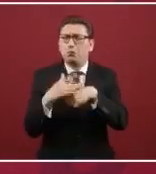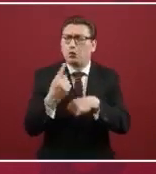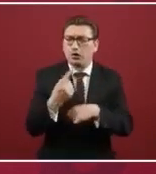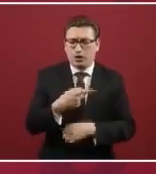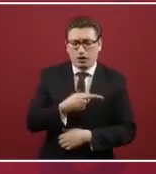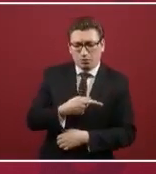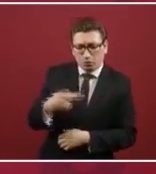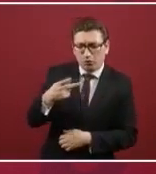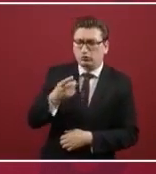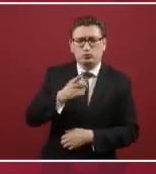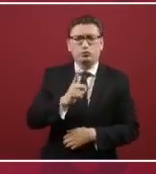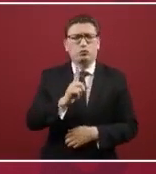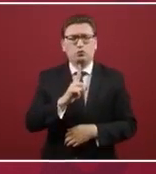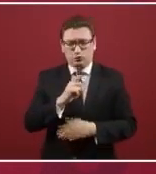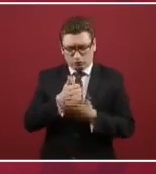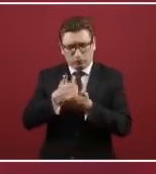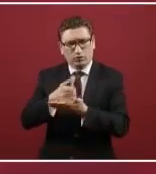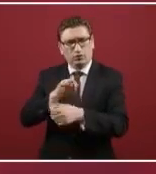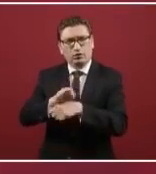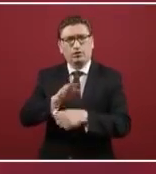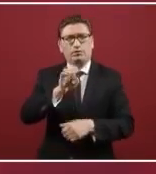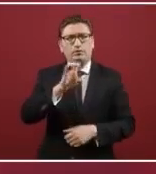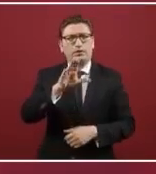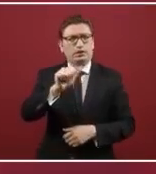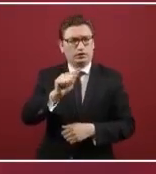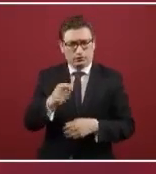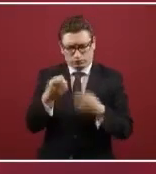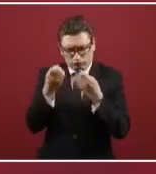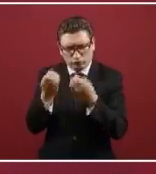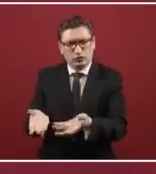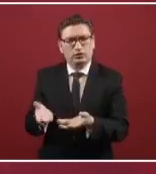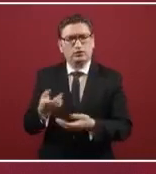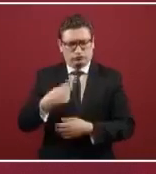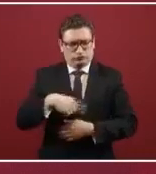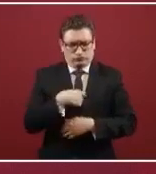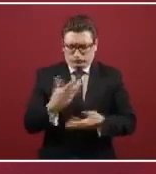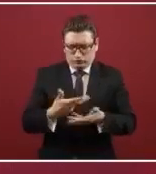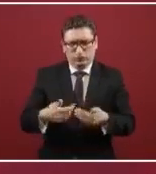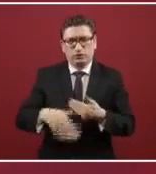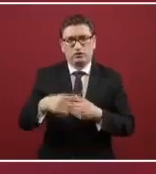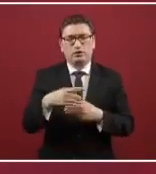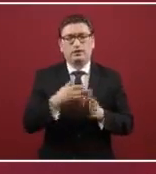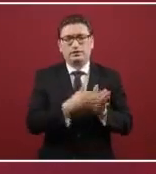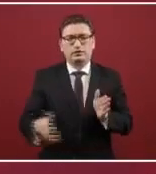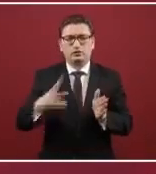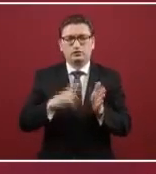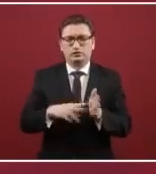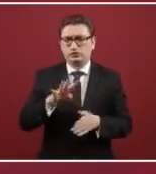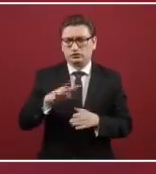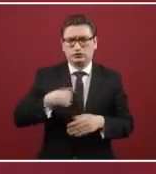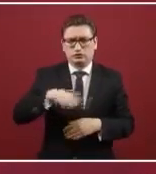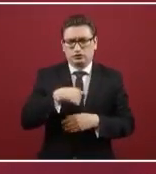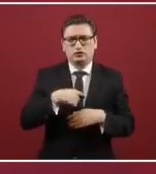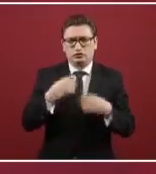que se tengan becas, como lo estamos haciendo. Vamos a entregar este año alrededor